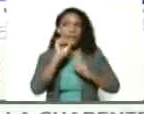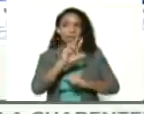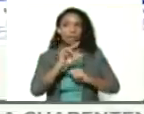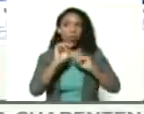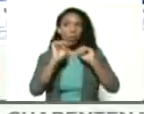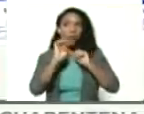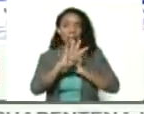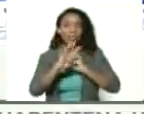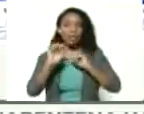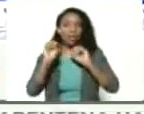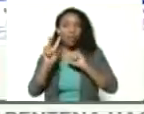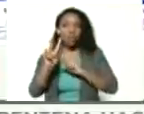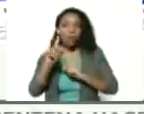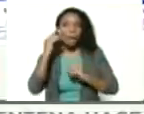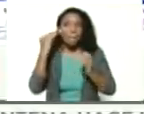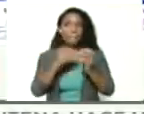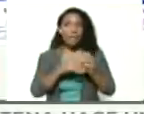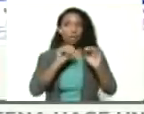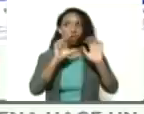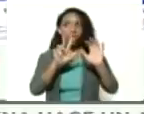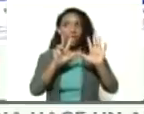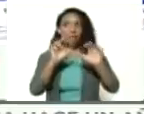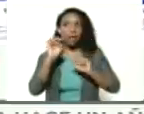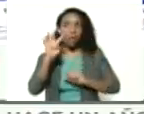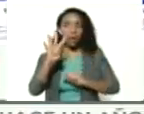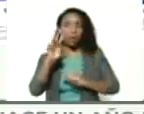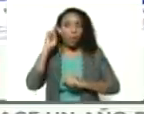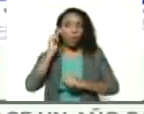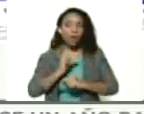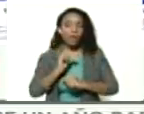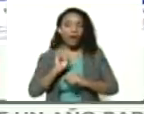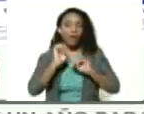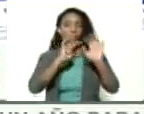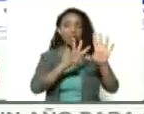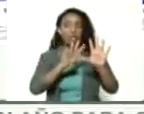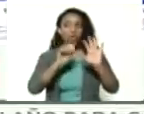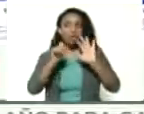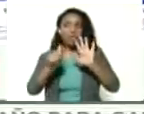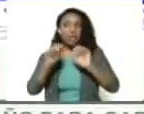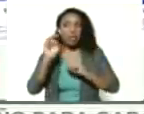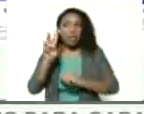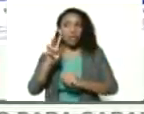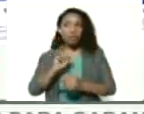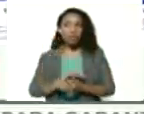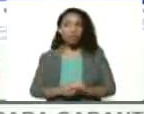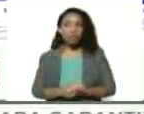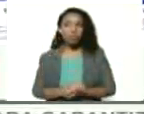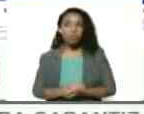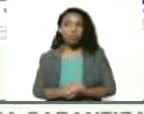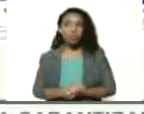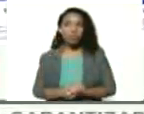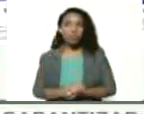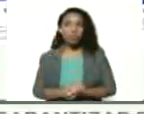1.342. Yaracuy, 1.084. Bolívar, 962.